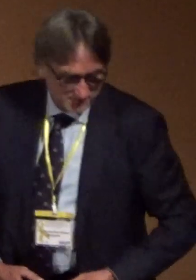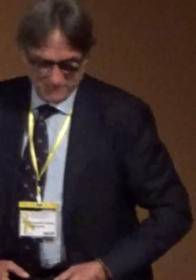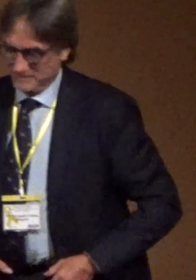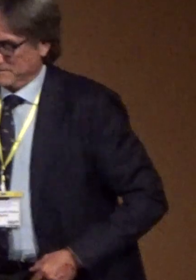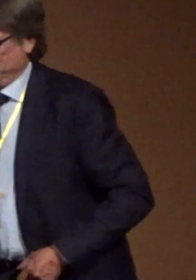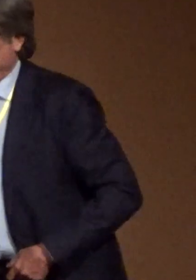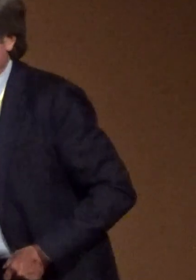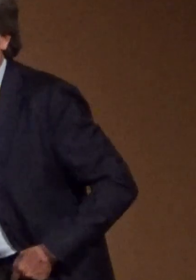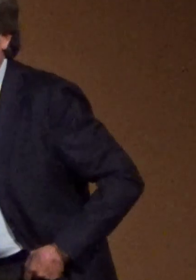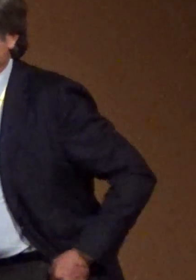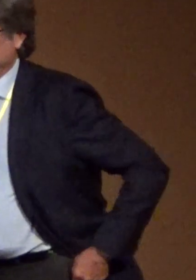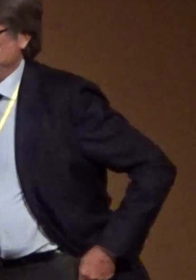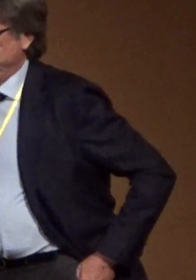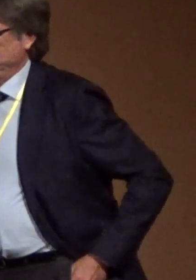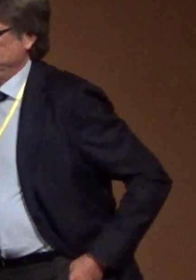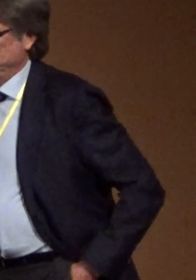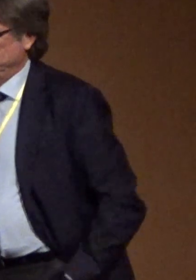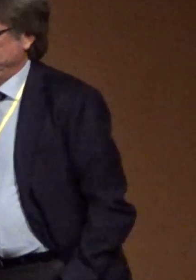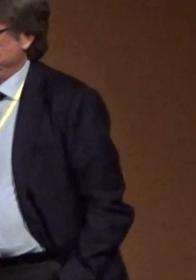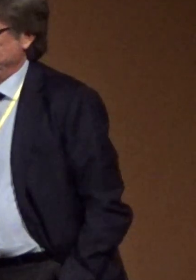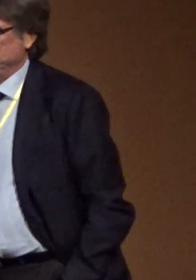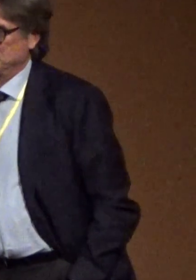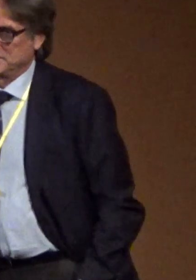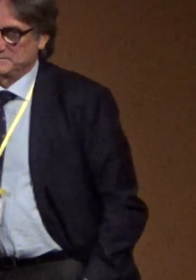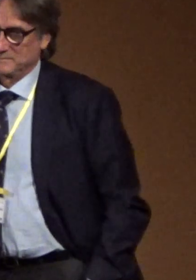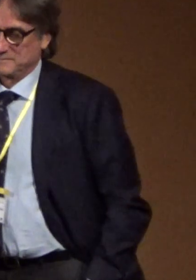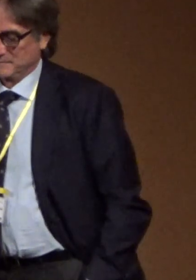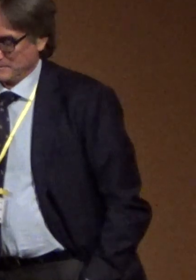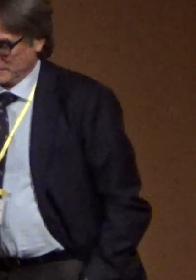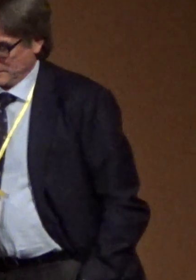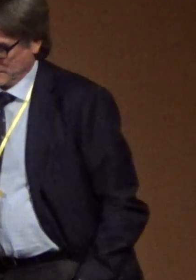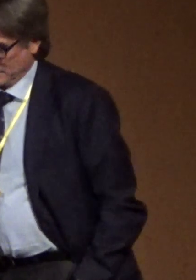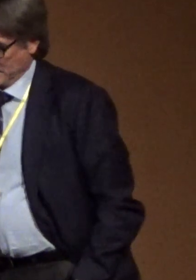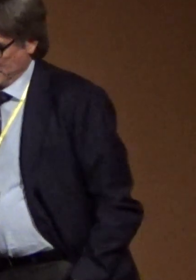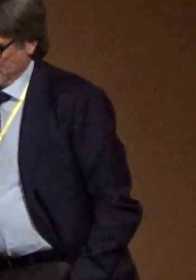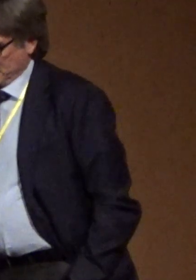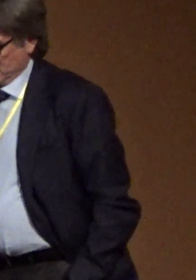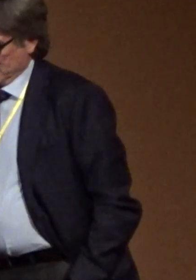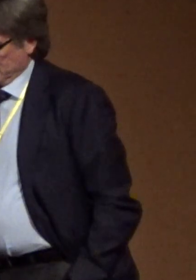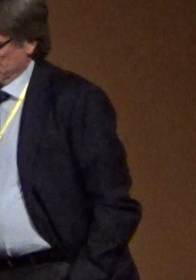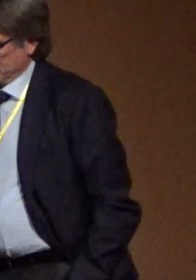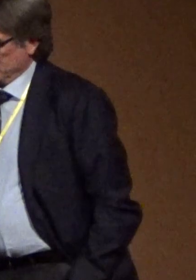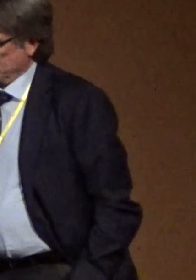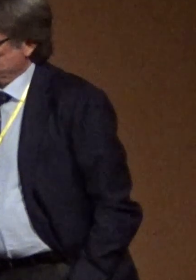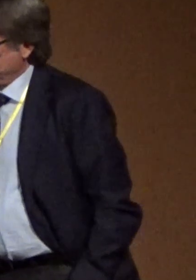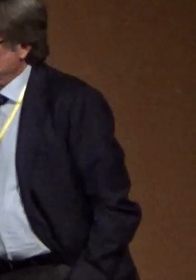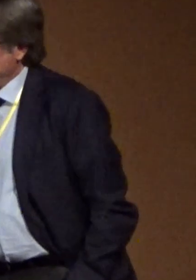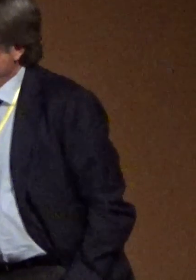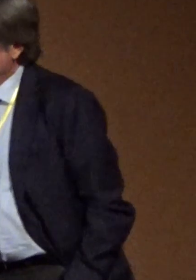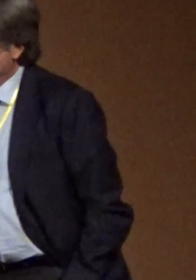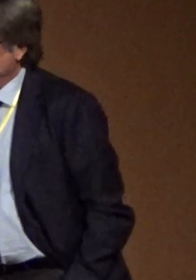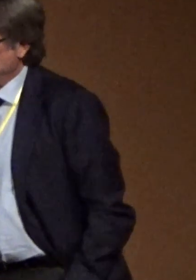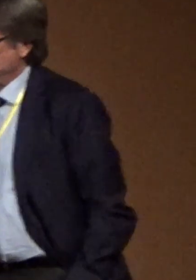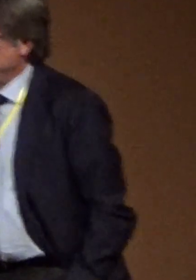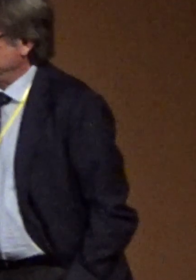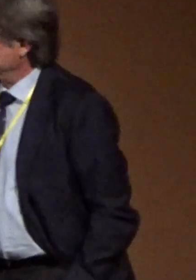mundo del TDAH, es una persona comprometida, es una persona que es miembro también de la Comisión de Asesoramiento Científico de la FEADA. Es